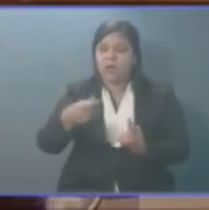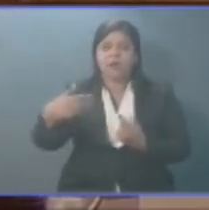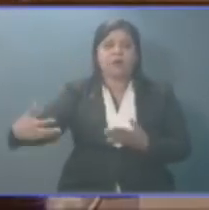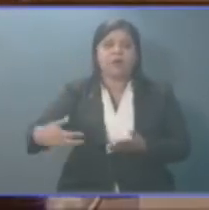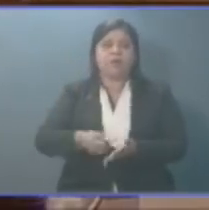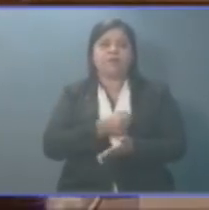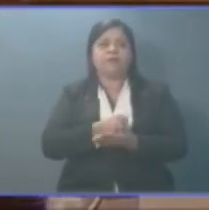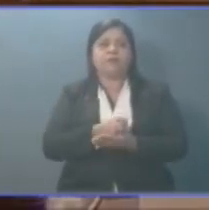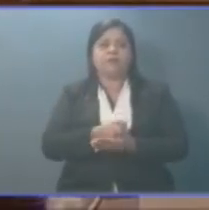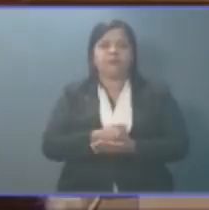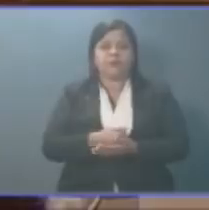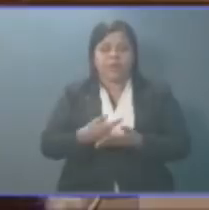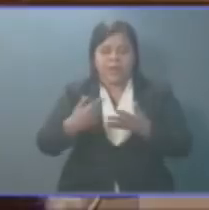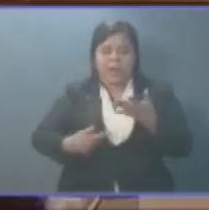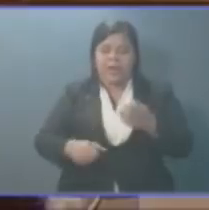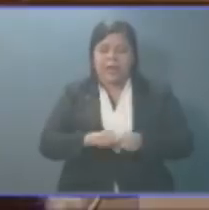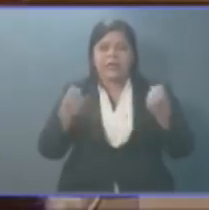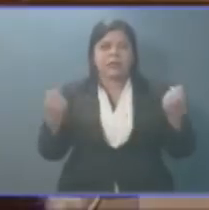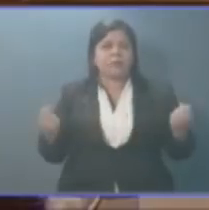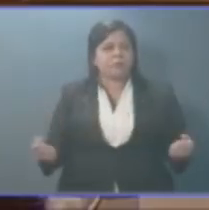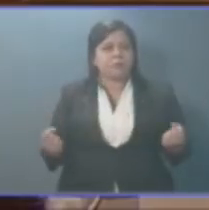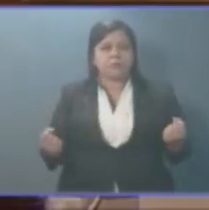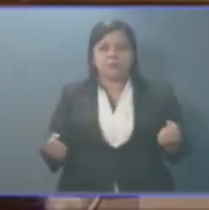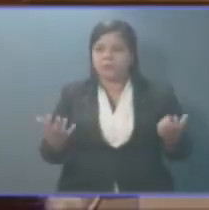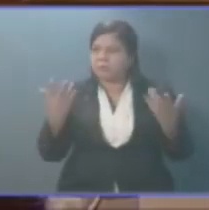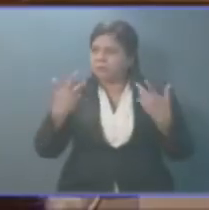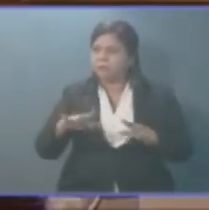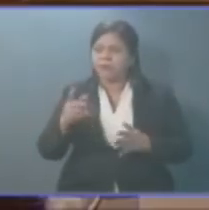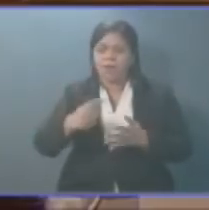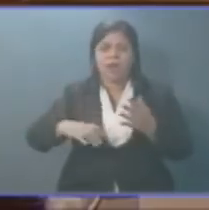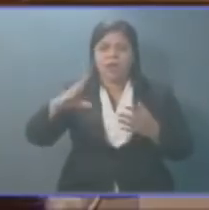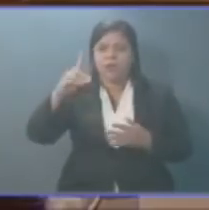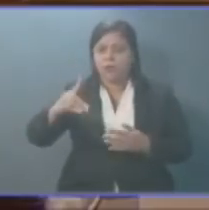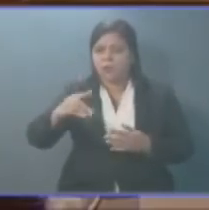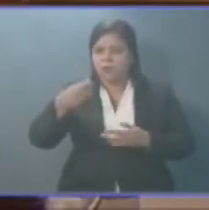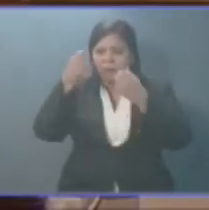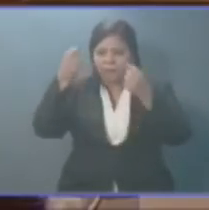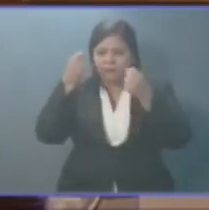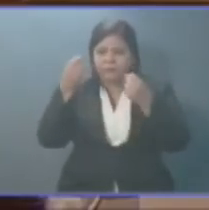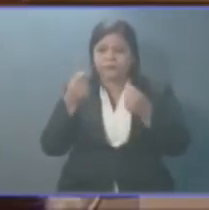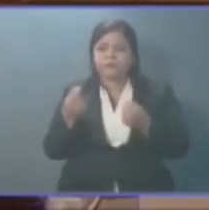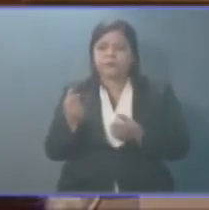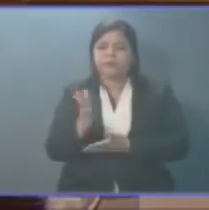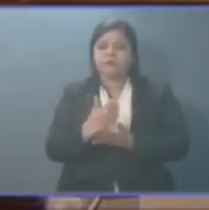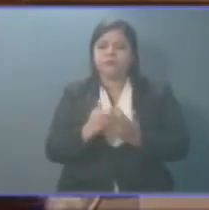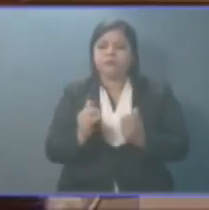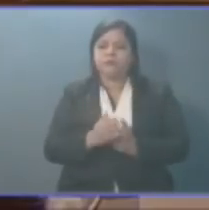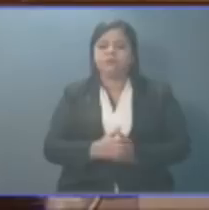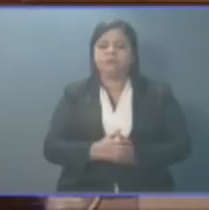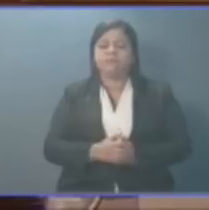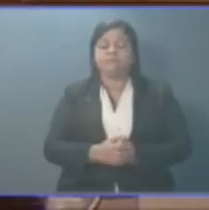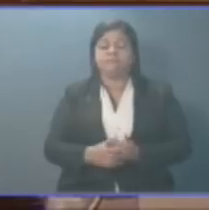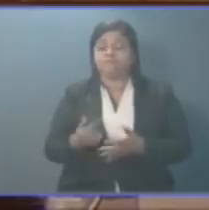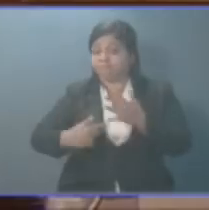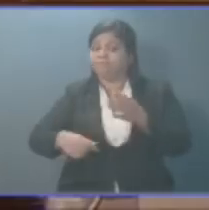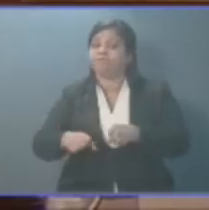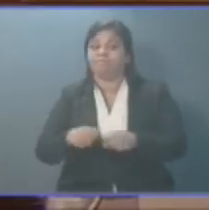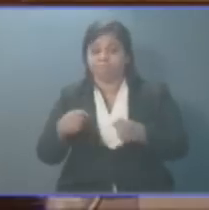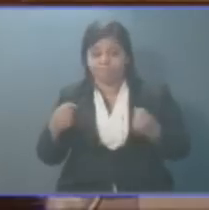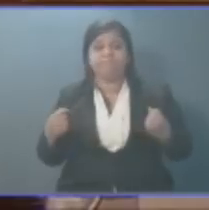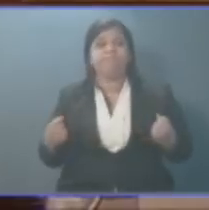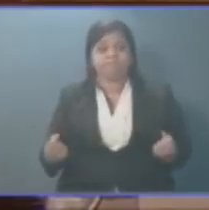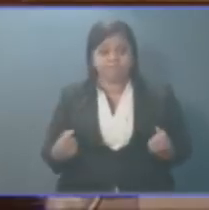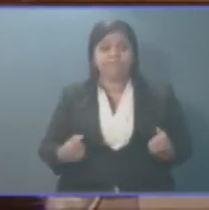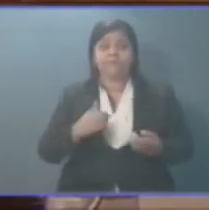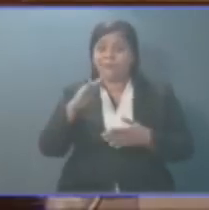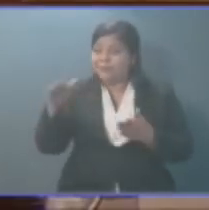violentando la legislación salvadoreña, tipificado en el Código Penal como un hecho eminentemente delictivo, y